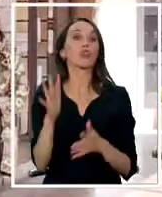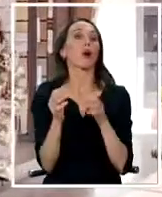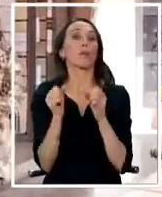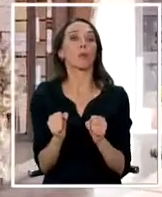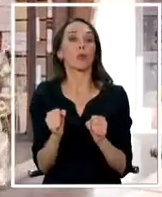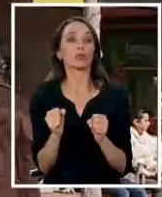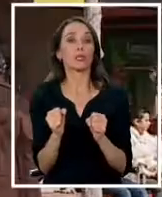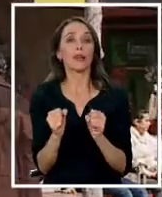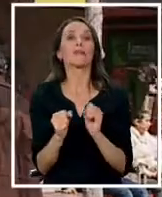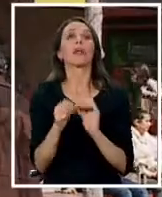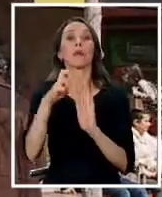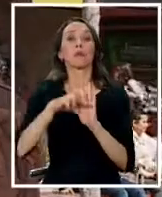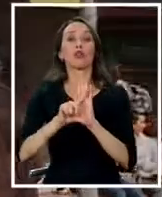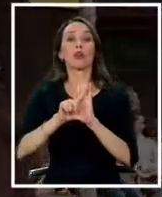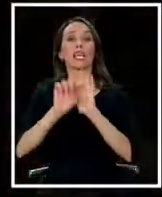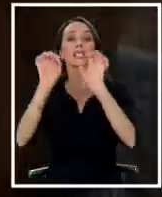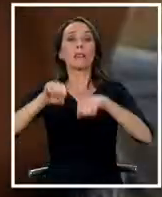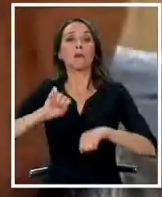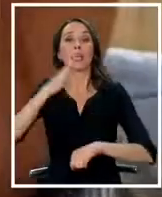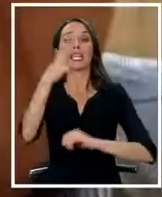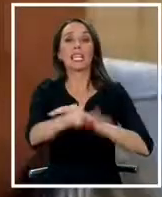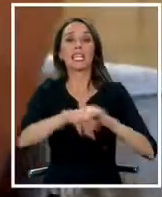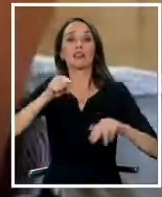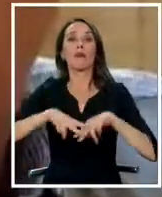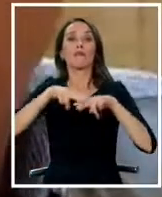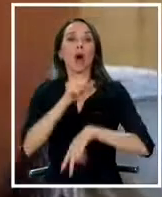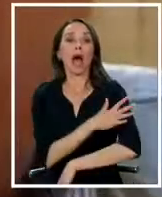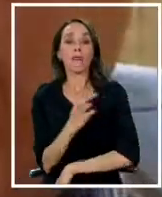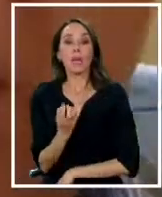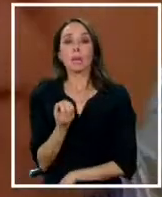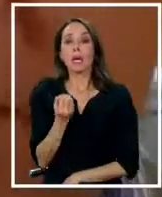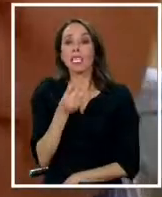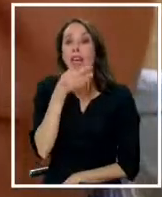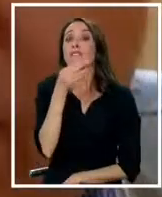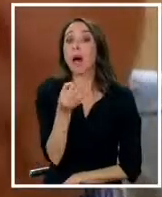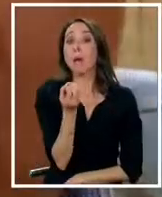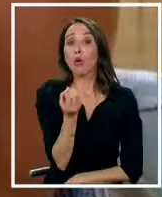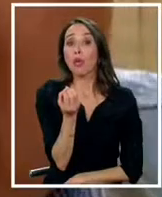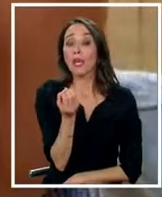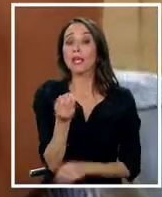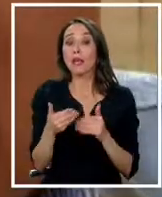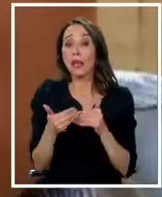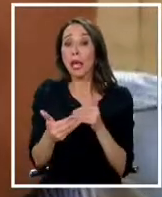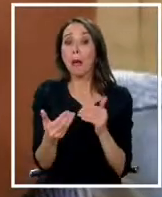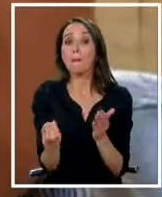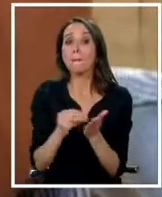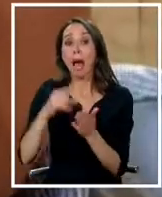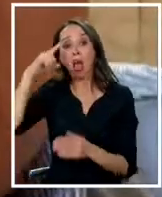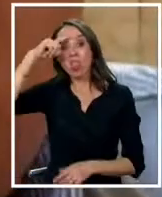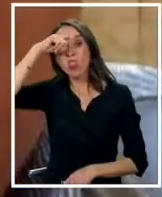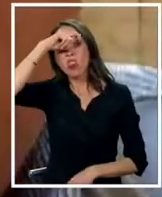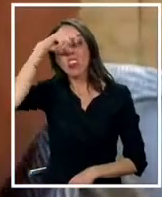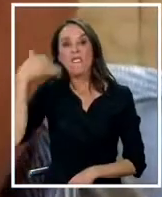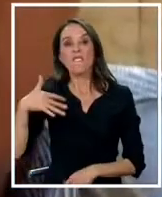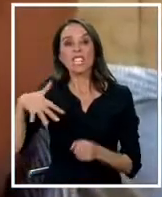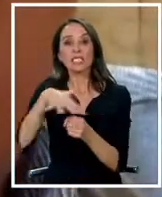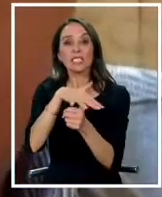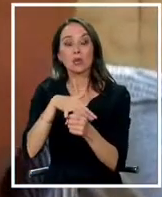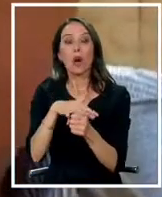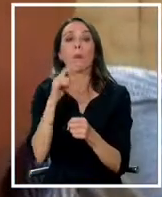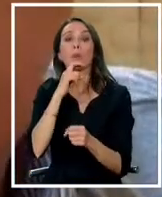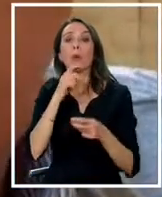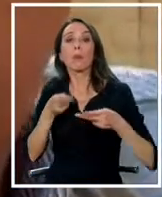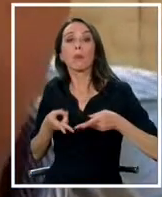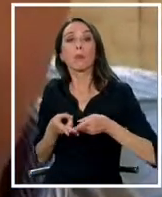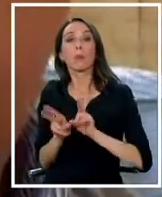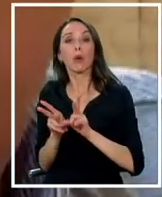posible quinto retiro de fondos. ¿Para qué decir cómo podría ser más complicada la situación si es que se accediera